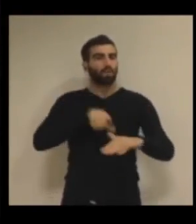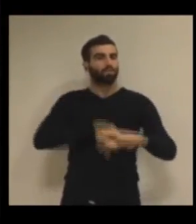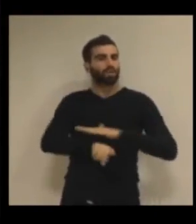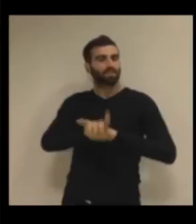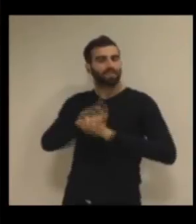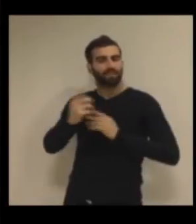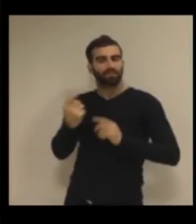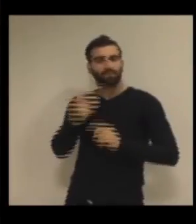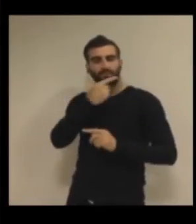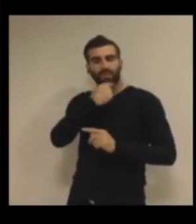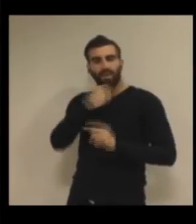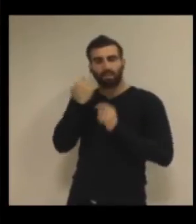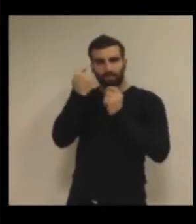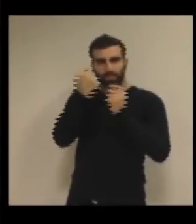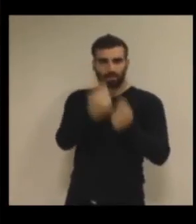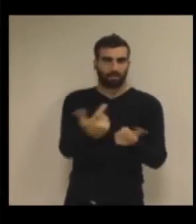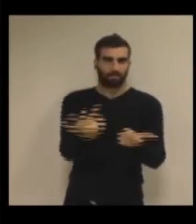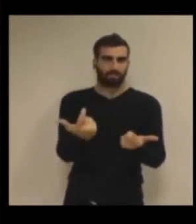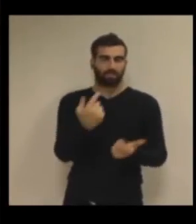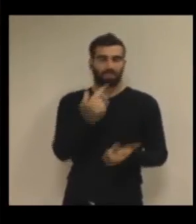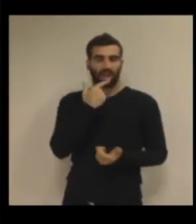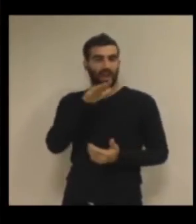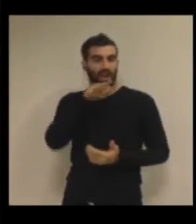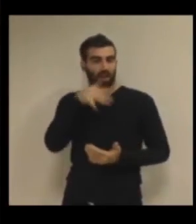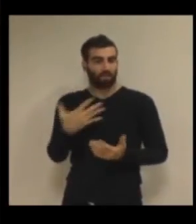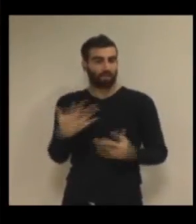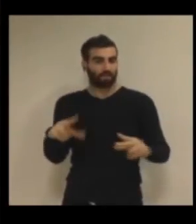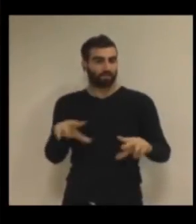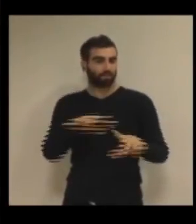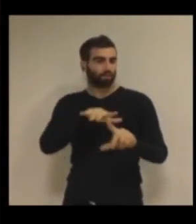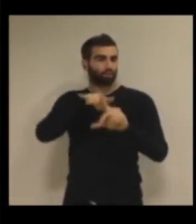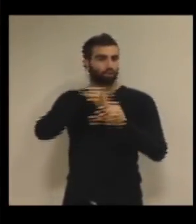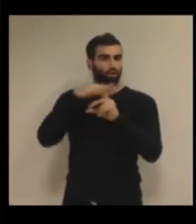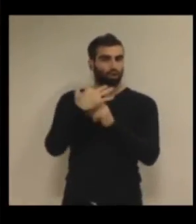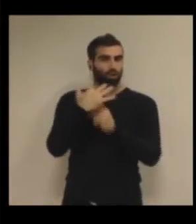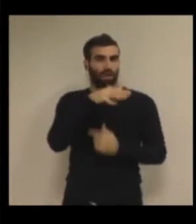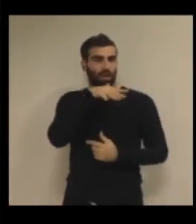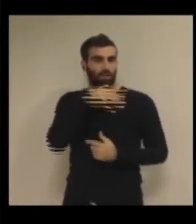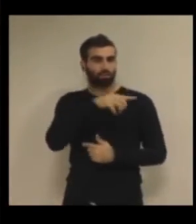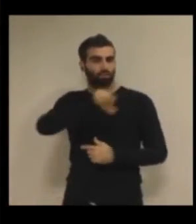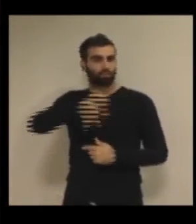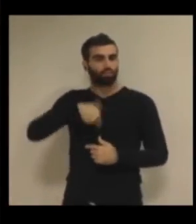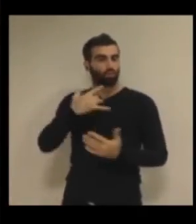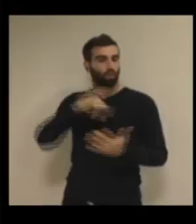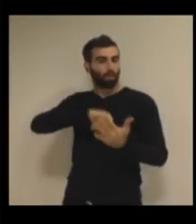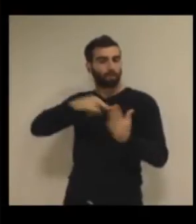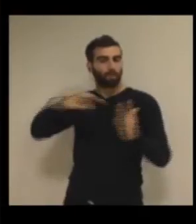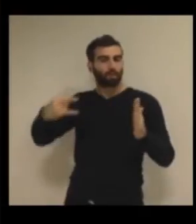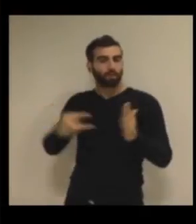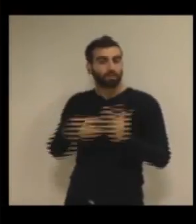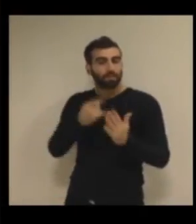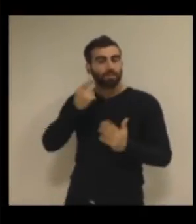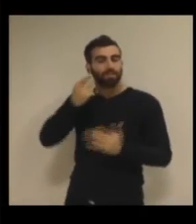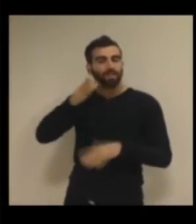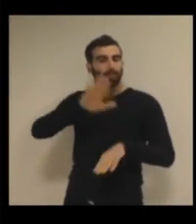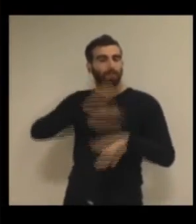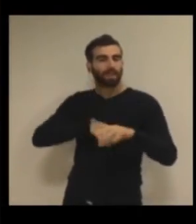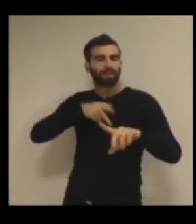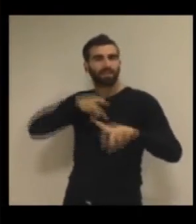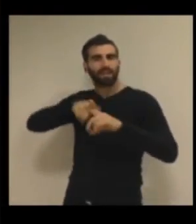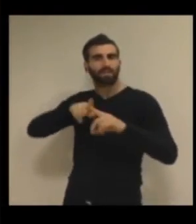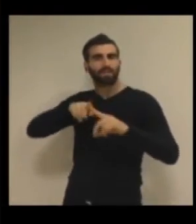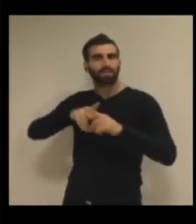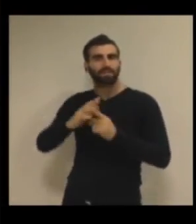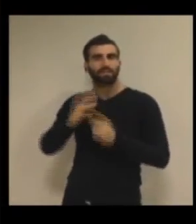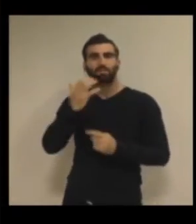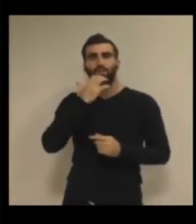Hoy en día, como ya vamos concibiendo el proyecto, es que sea una herramienta de